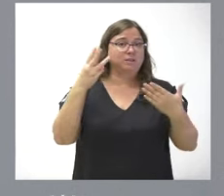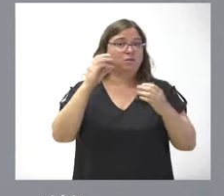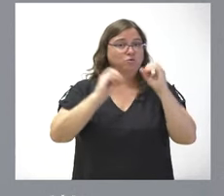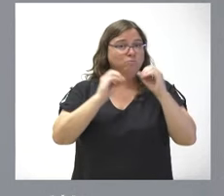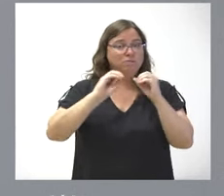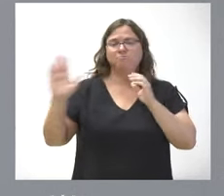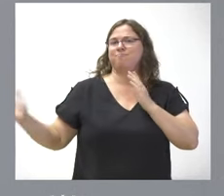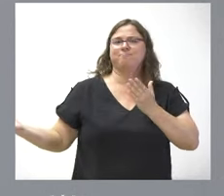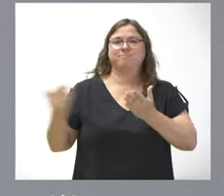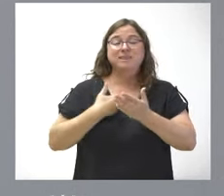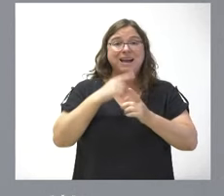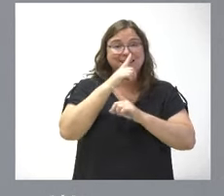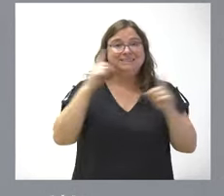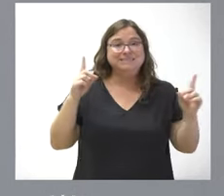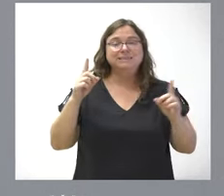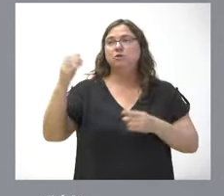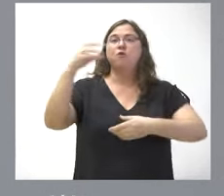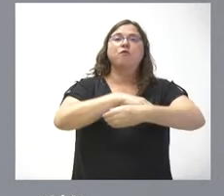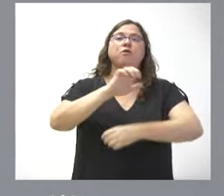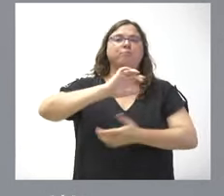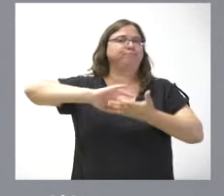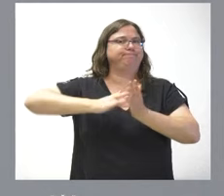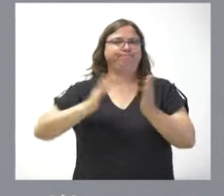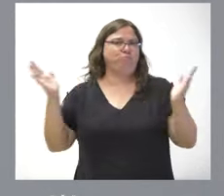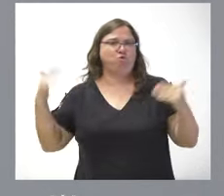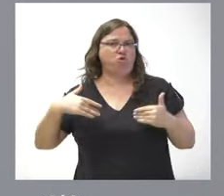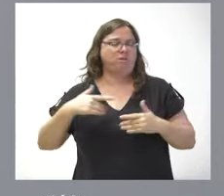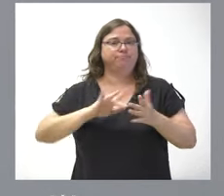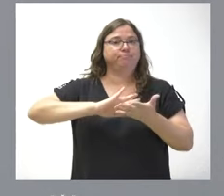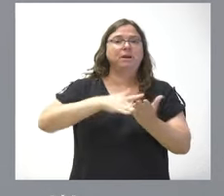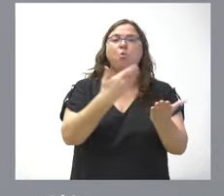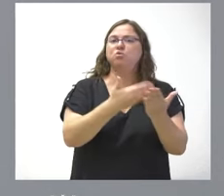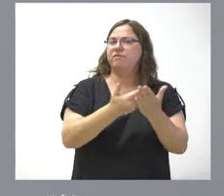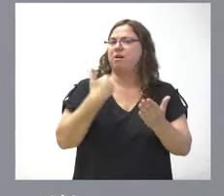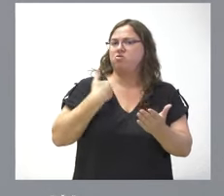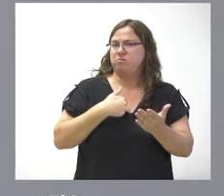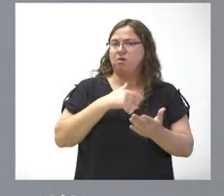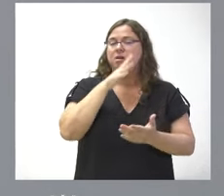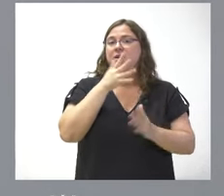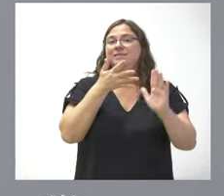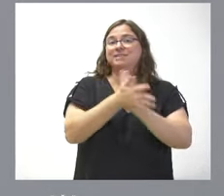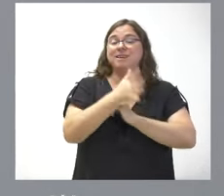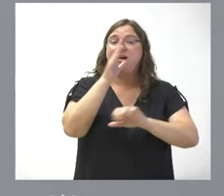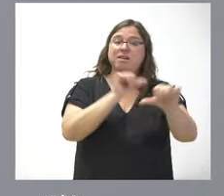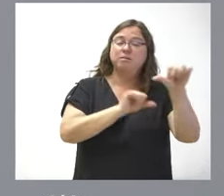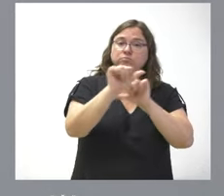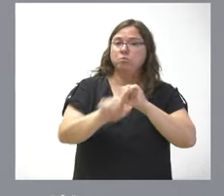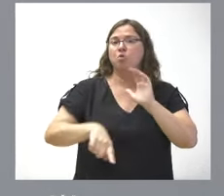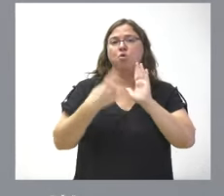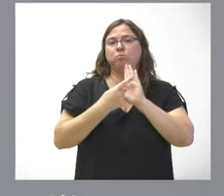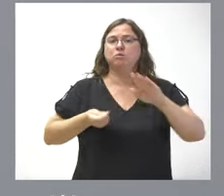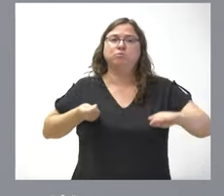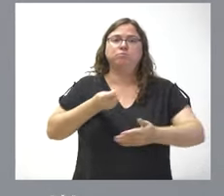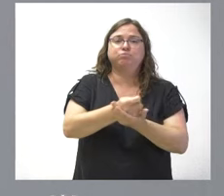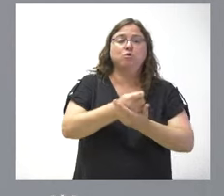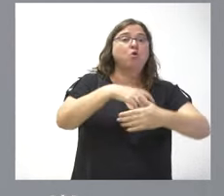este ejercicio no vamos a contar con estos fondos europeos que ya hemos gastado y hemos justificado debidamente sino que la financiación interamente ya no va a